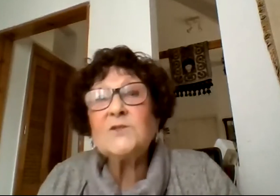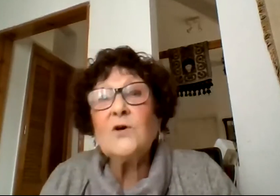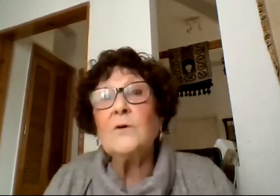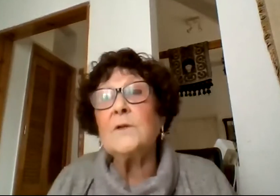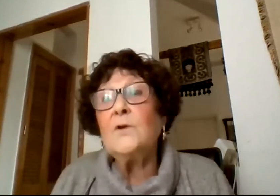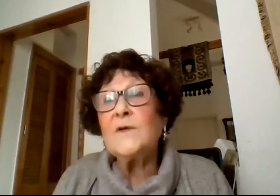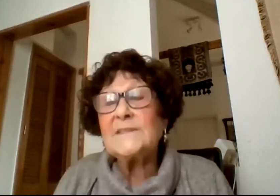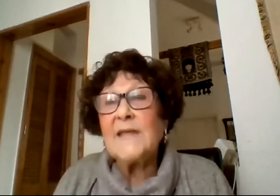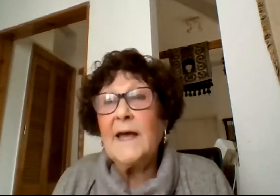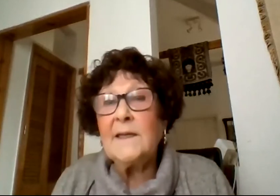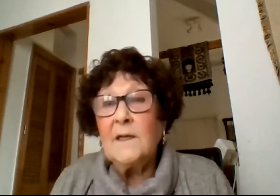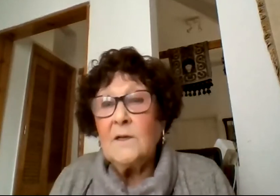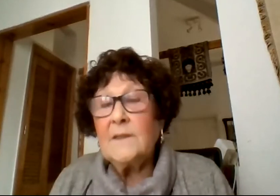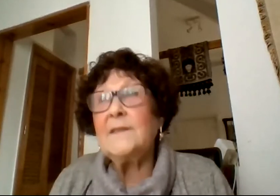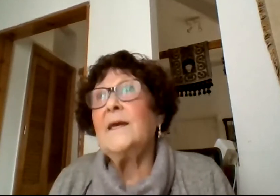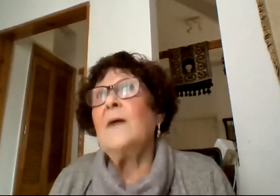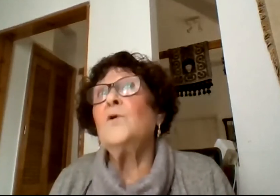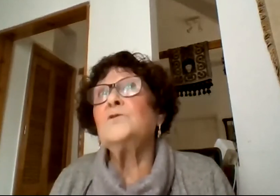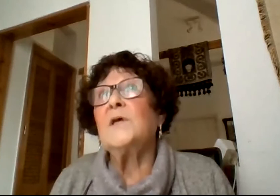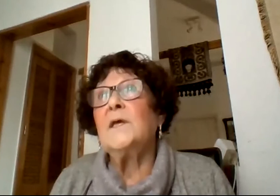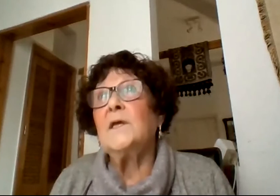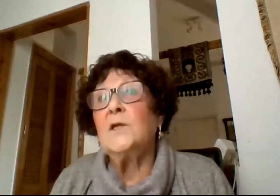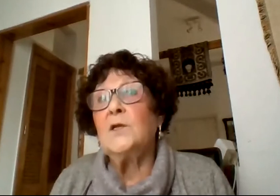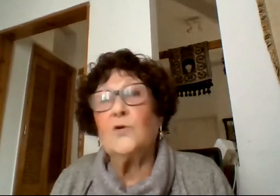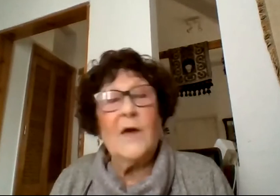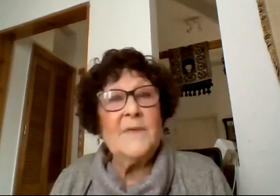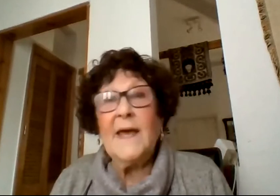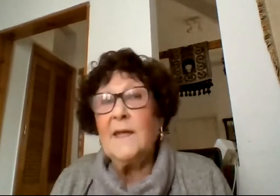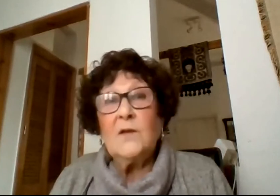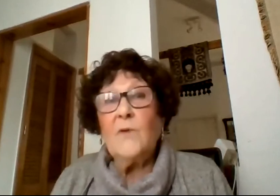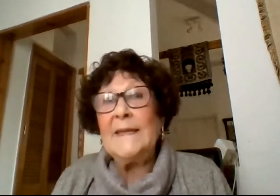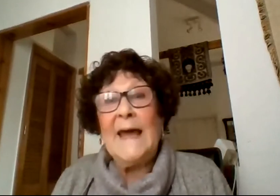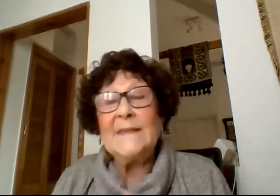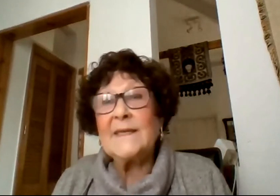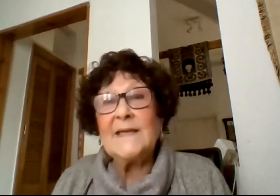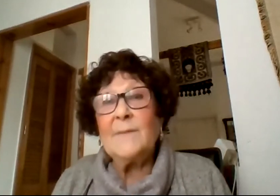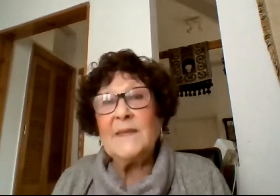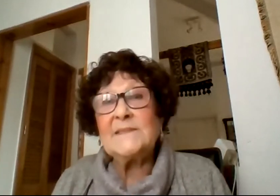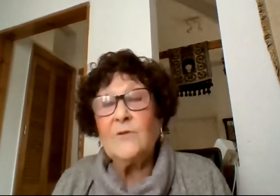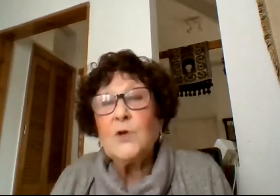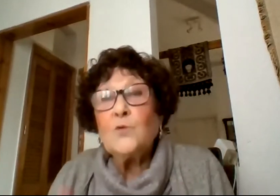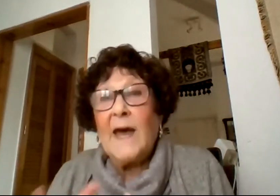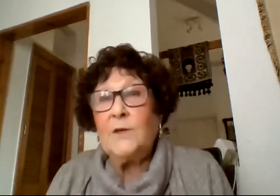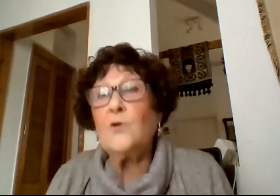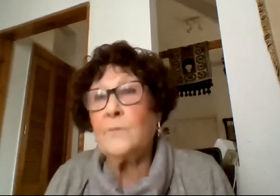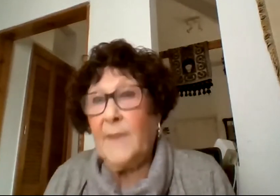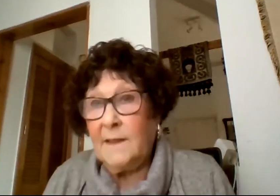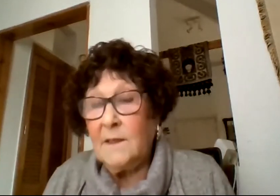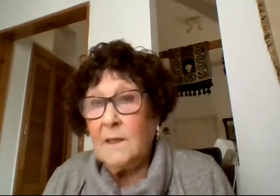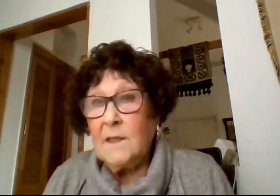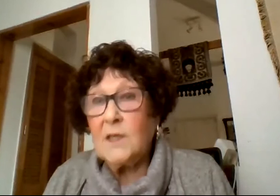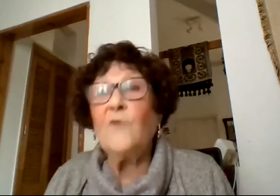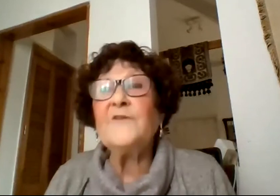Y esto no está, digamos, todavía no hay nadie que haya pensado en una